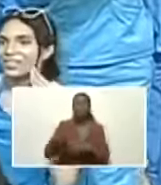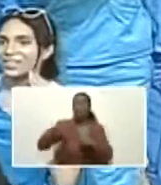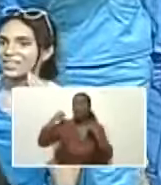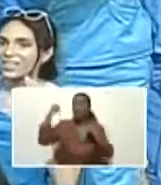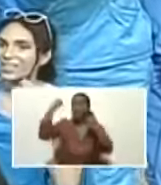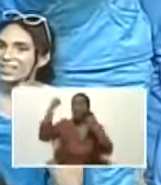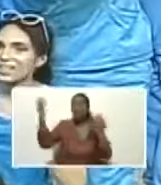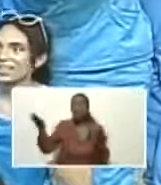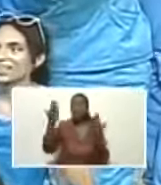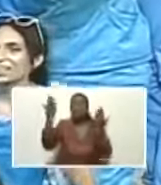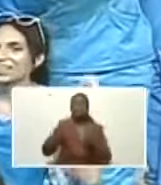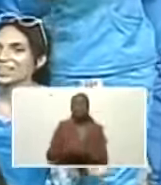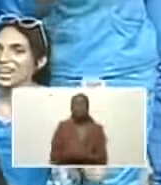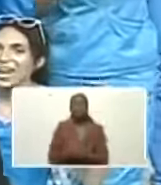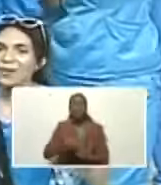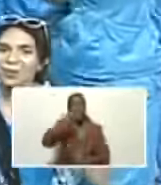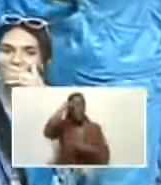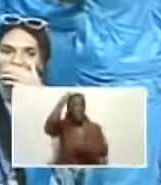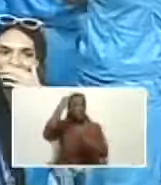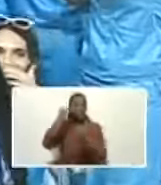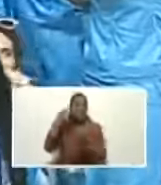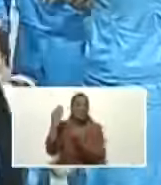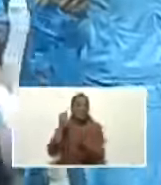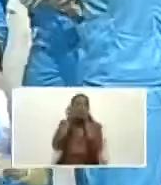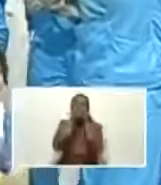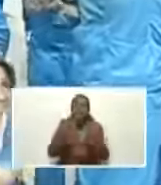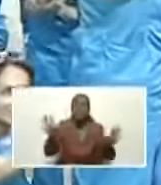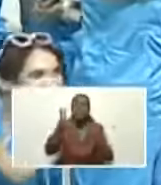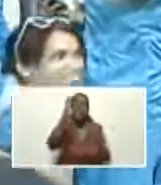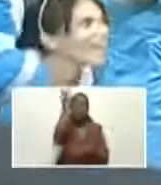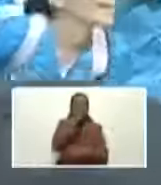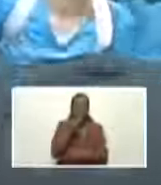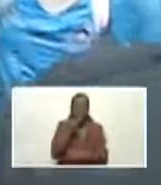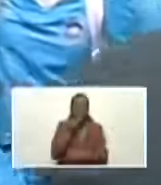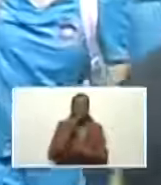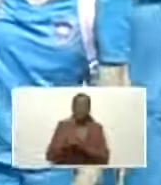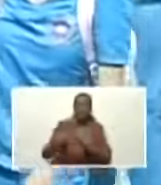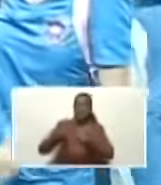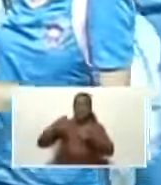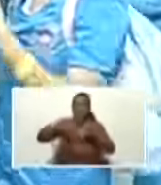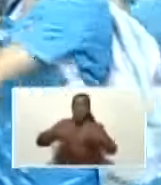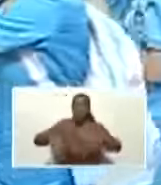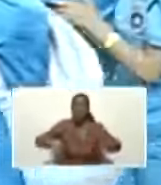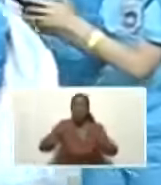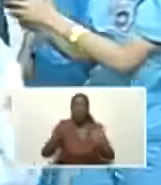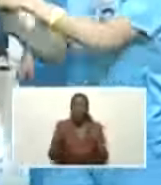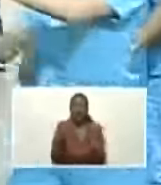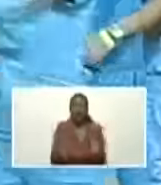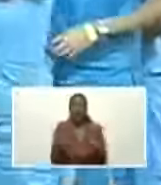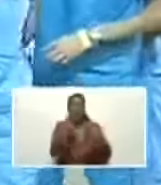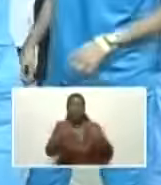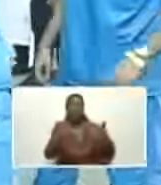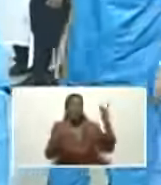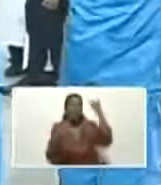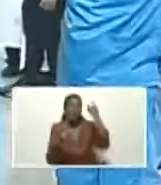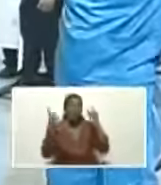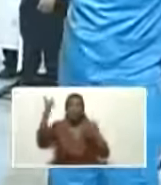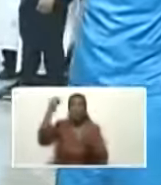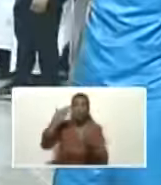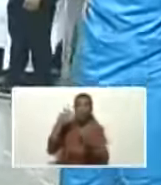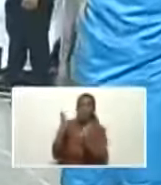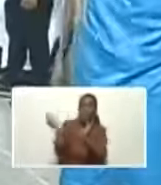la victoria siempre! ¡Viva! Dios me lo bendiga, pues, muchachos. Bueno, vamos a inaugurar allá. Mira, otra foto más quiere esta